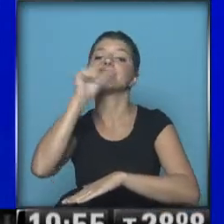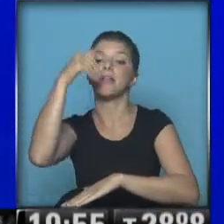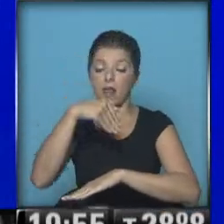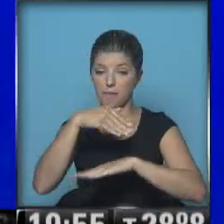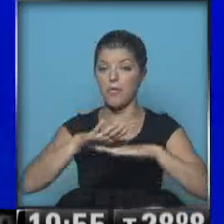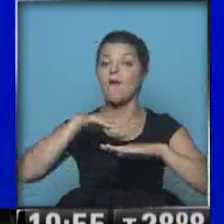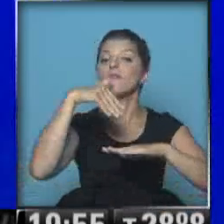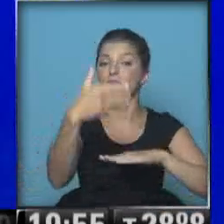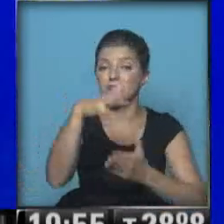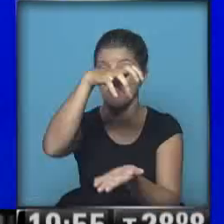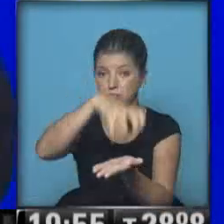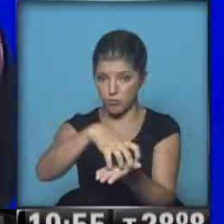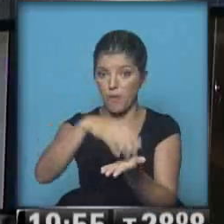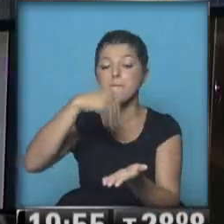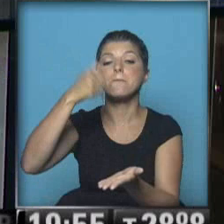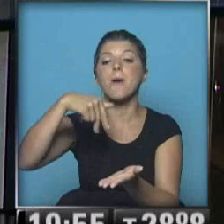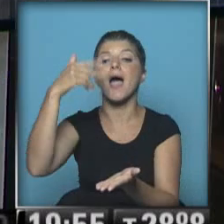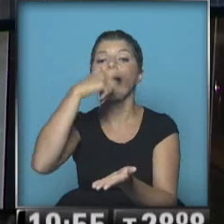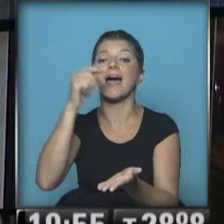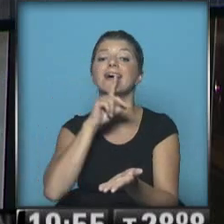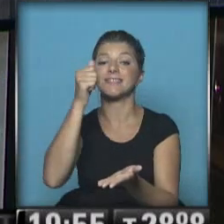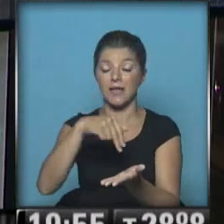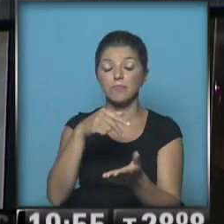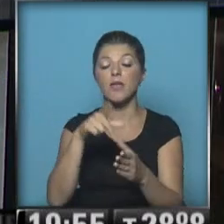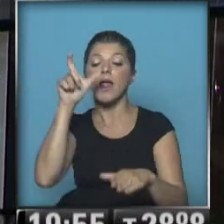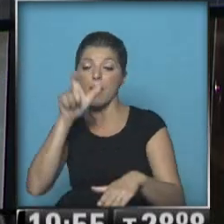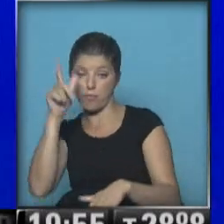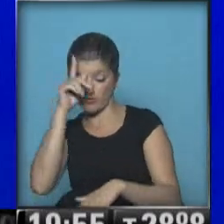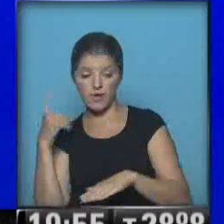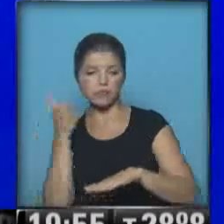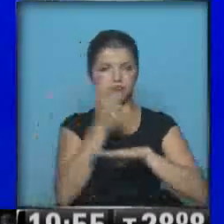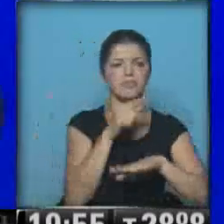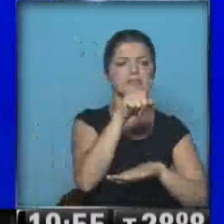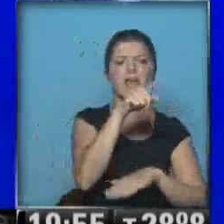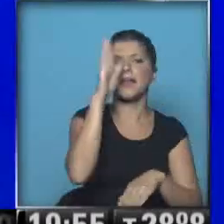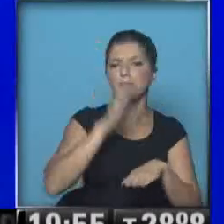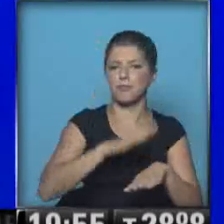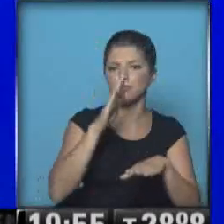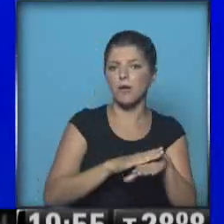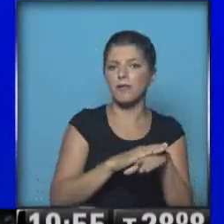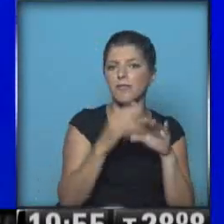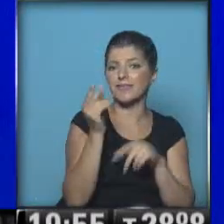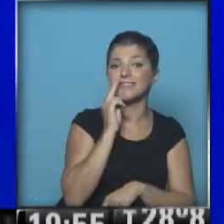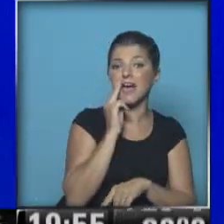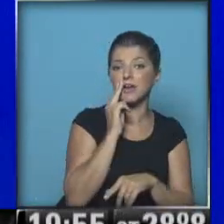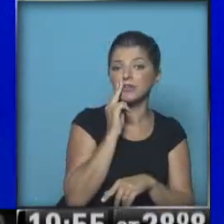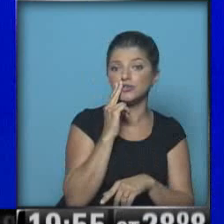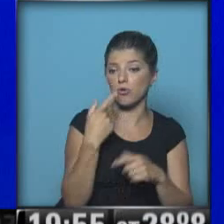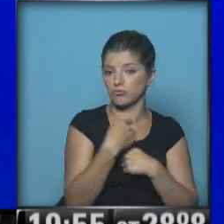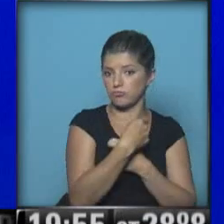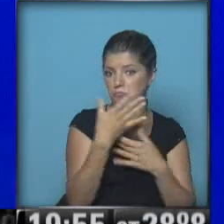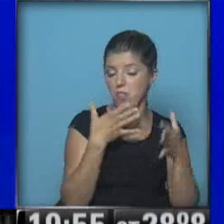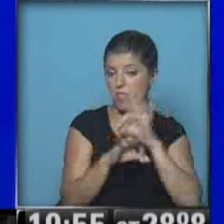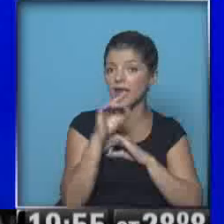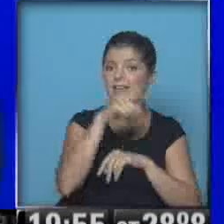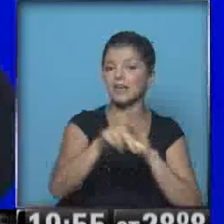Manhattan en Nueva York, se le acercan los policías, lo acusan de vender cigarrillos sueltos, de estar vendiendo cigarrillos y de que